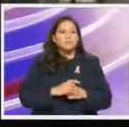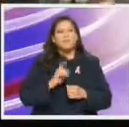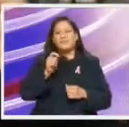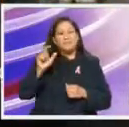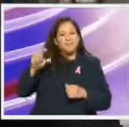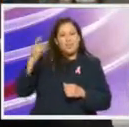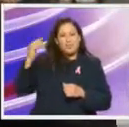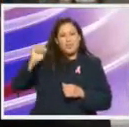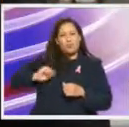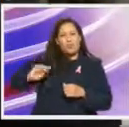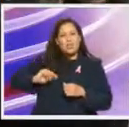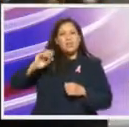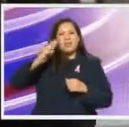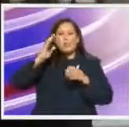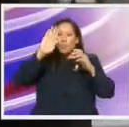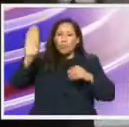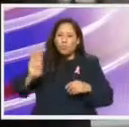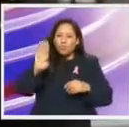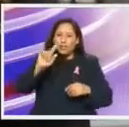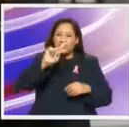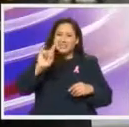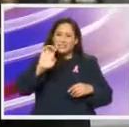Los celtas fue, pues, literalmente